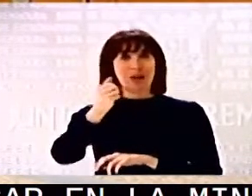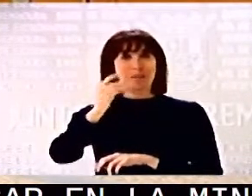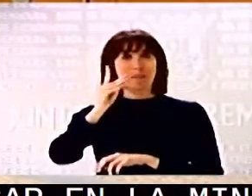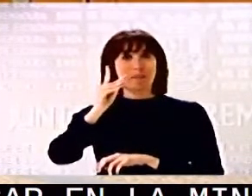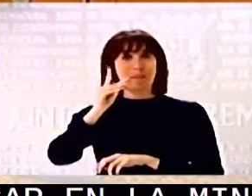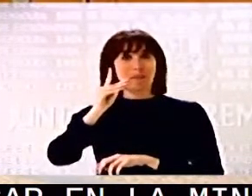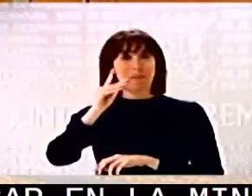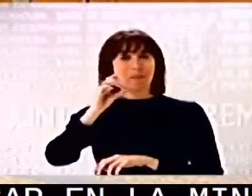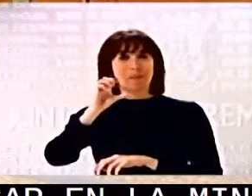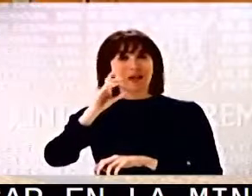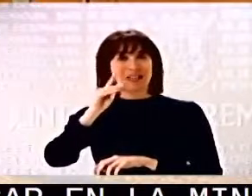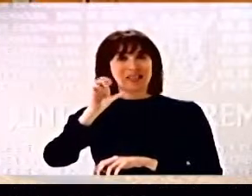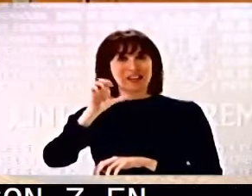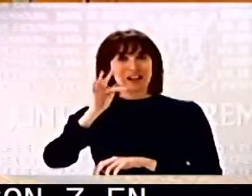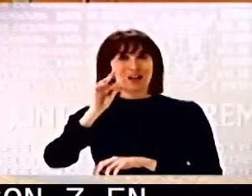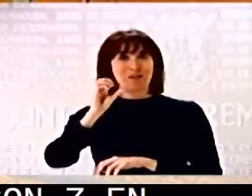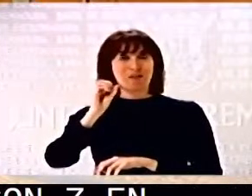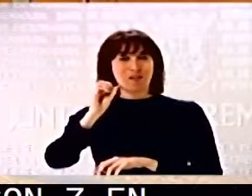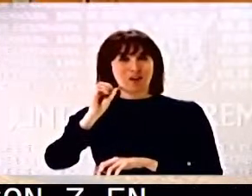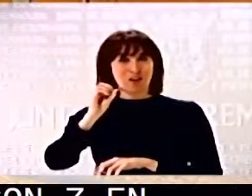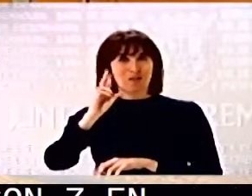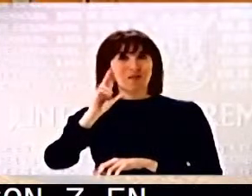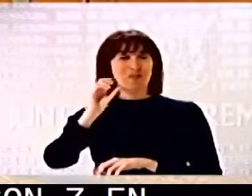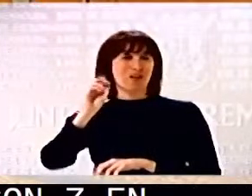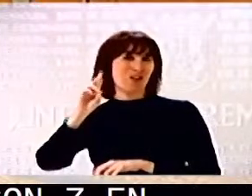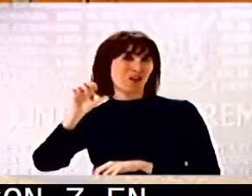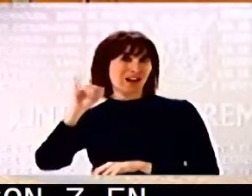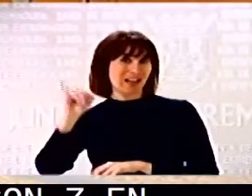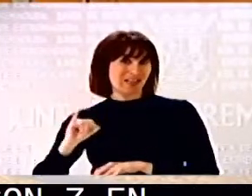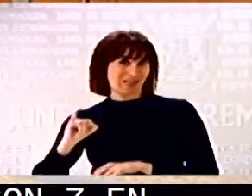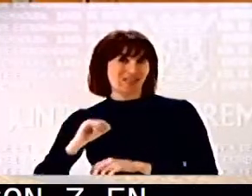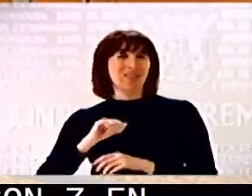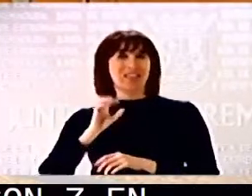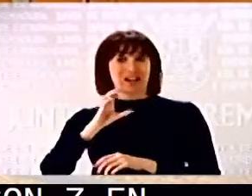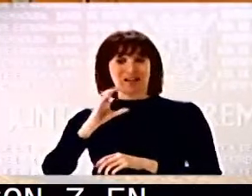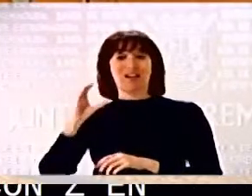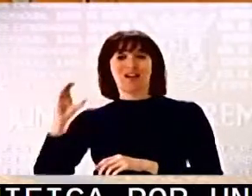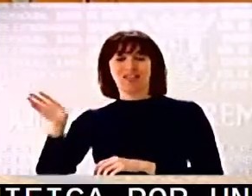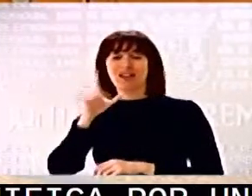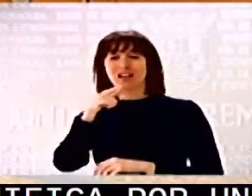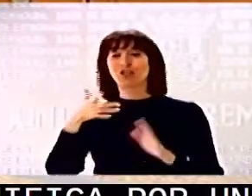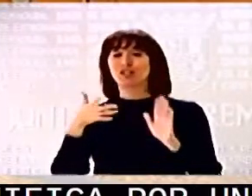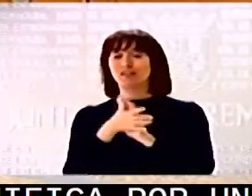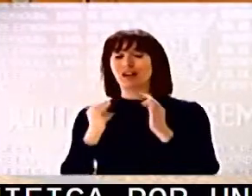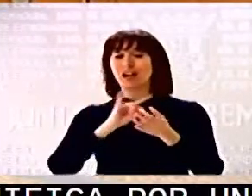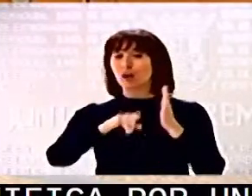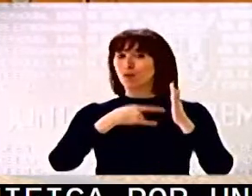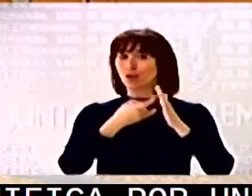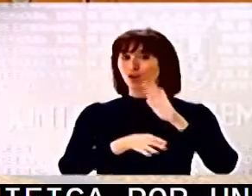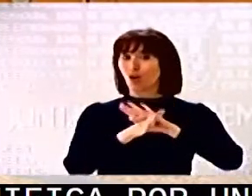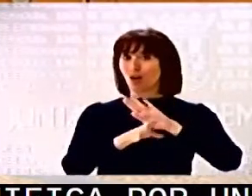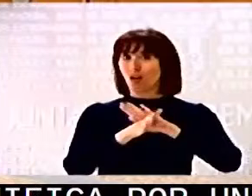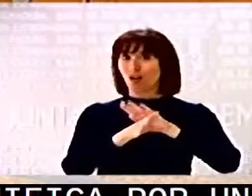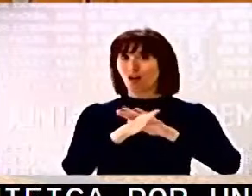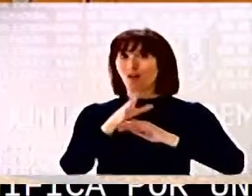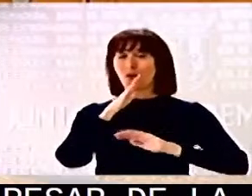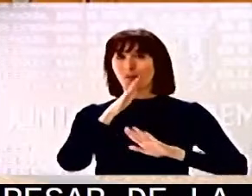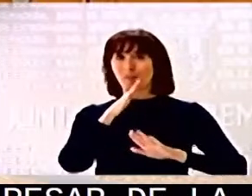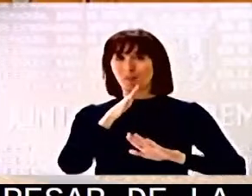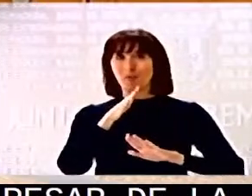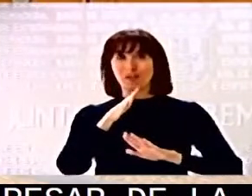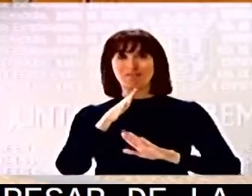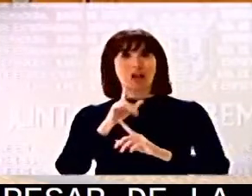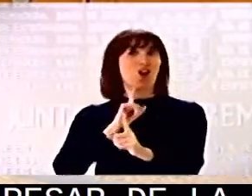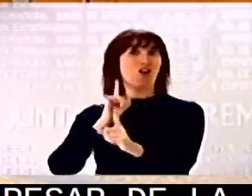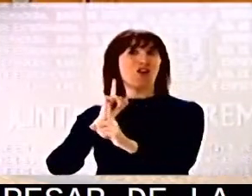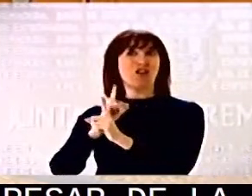Z, en Cáceres. Sí. Entonces, supongo que esto significa, por un lado, que el proyecto sigue adelante a pesar de la oposición